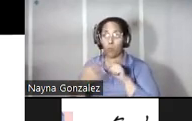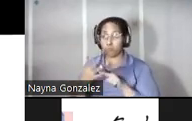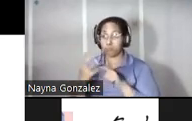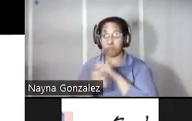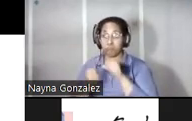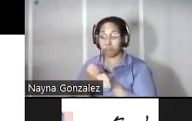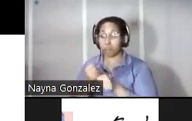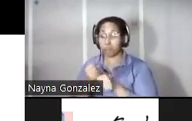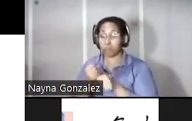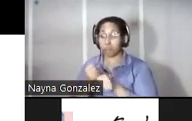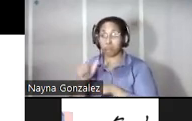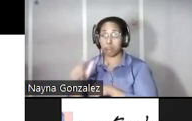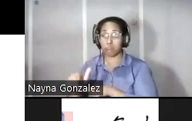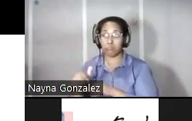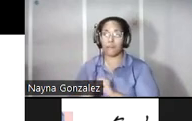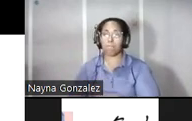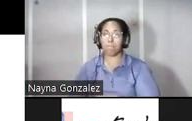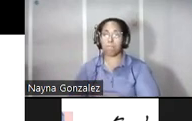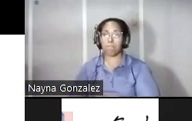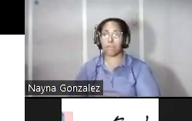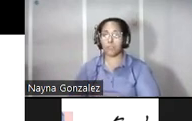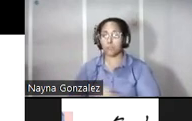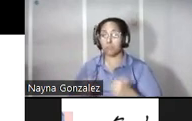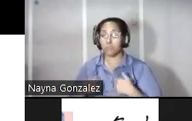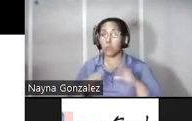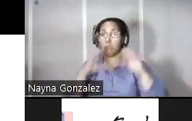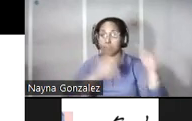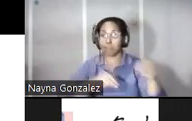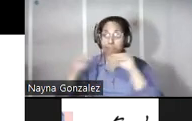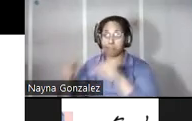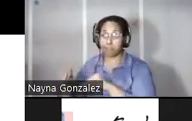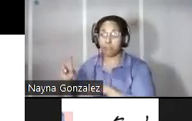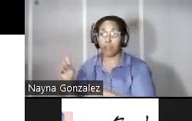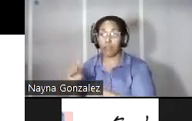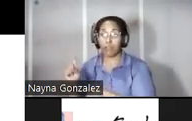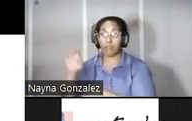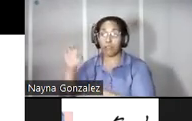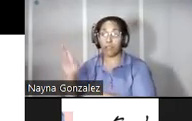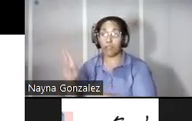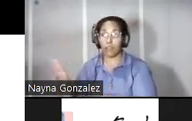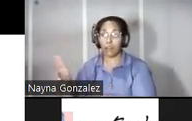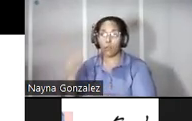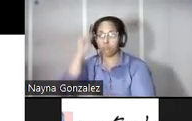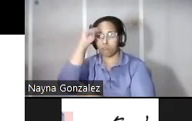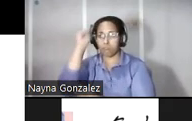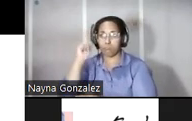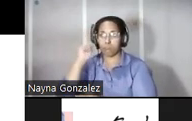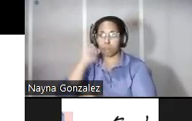años después de la desgracia, sin descartar que pudo haber migrado a Estados Unidos con alguno de sus tíos.